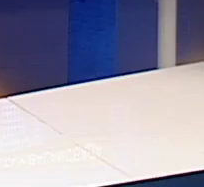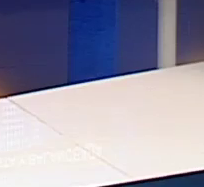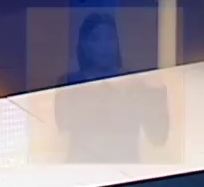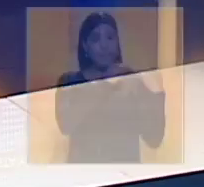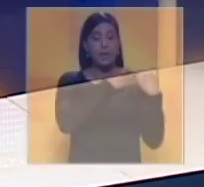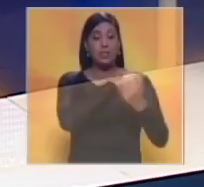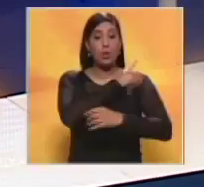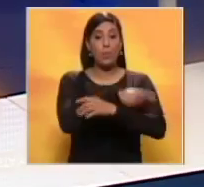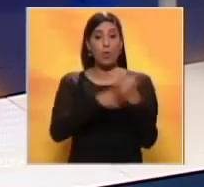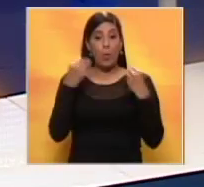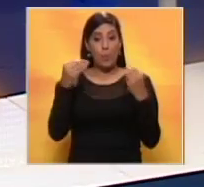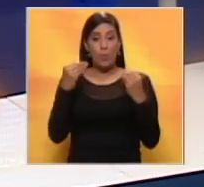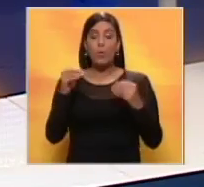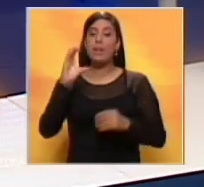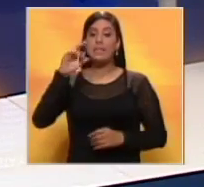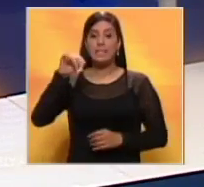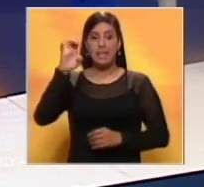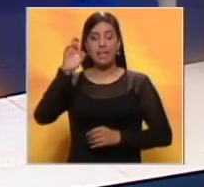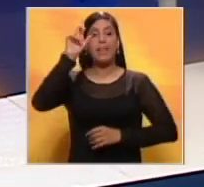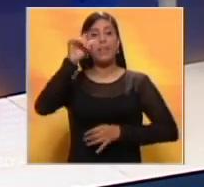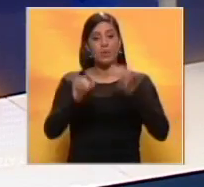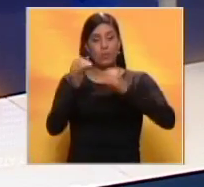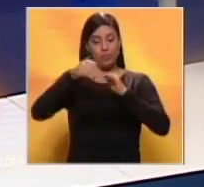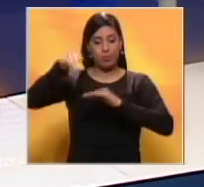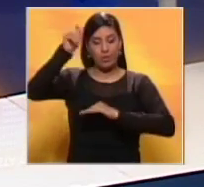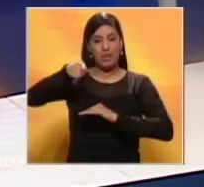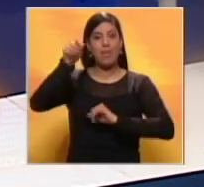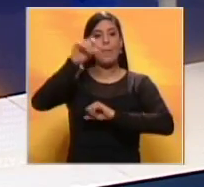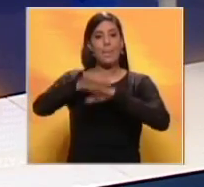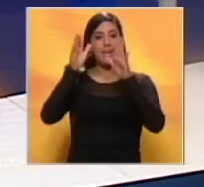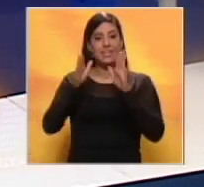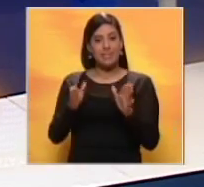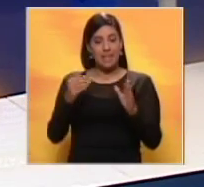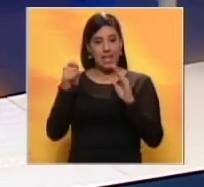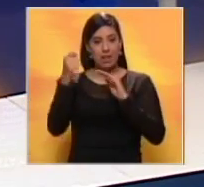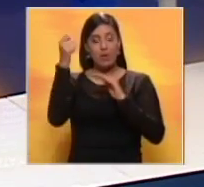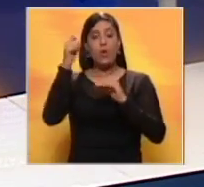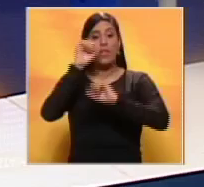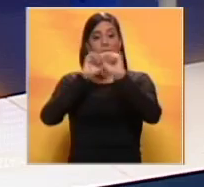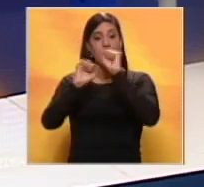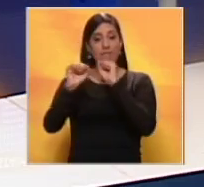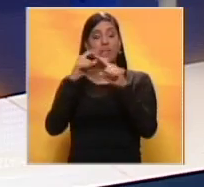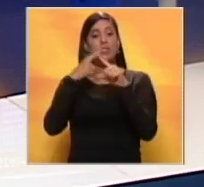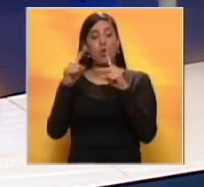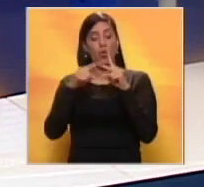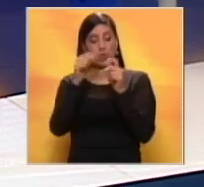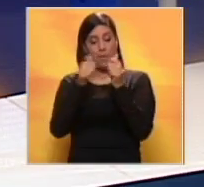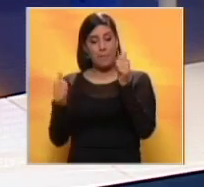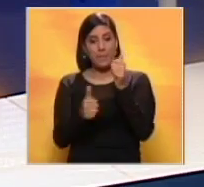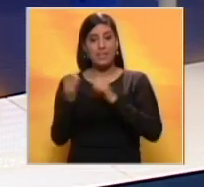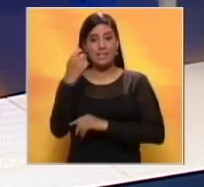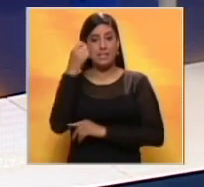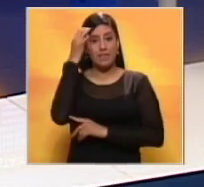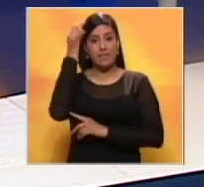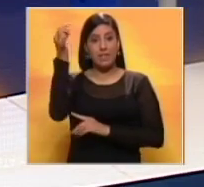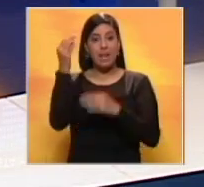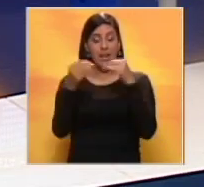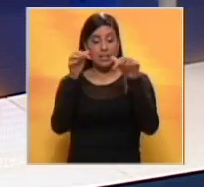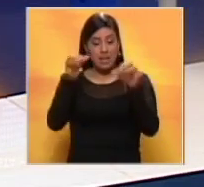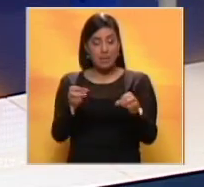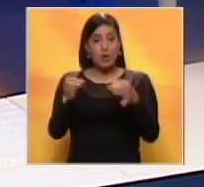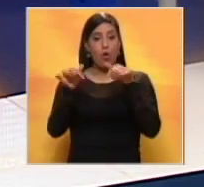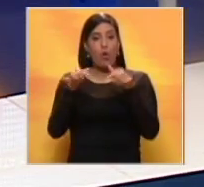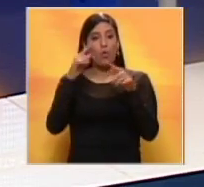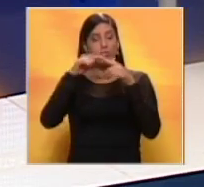Representantes de poderes públicos, CNE, TSJ, Ministerio de la Defensa, Defensoría del Pueblo y Vicefiscalía General de la República definirán hoy